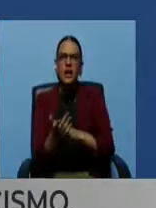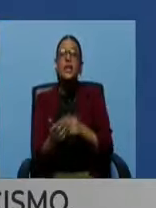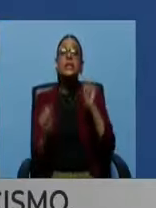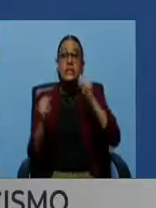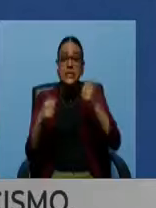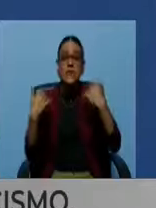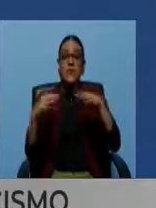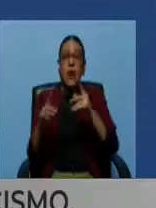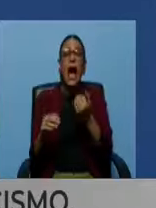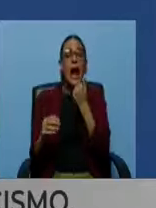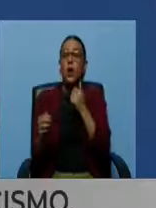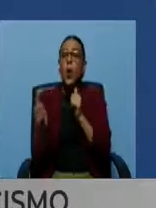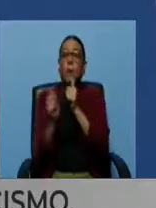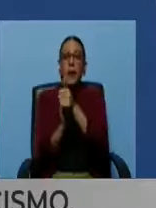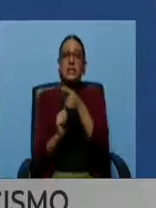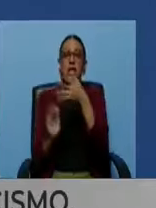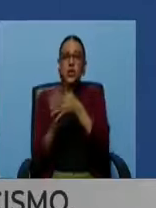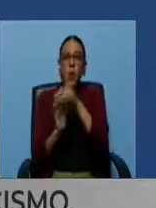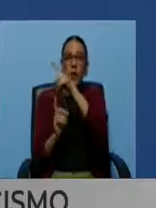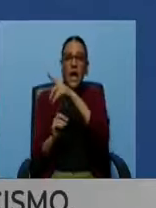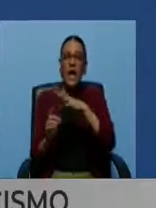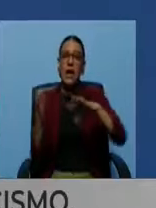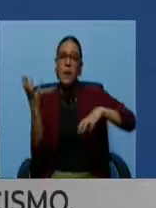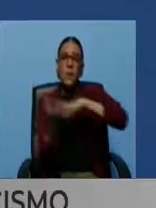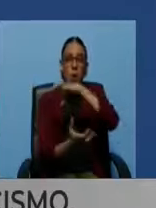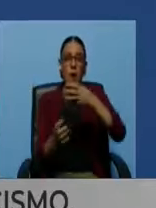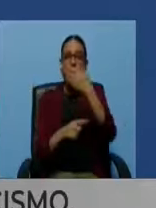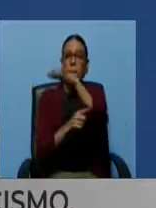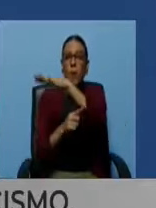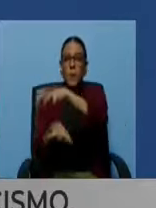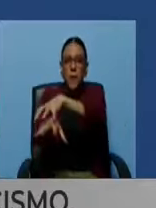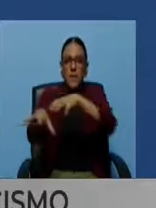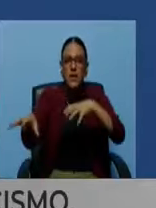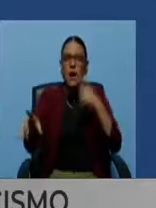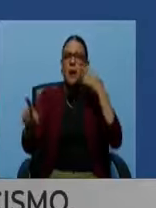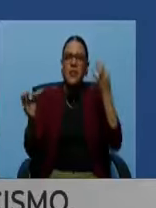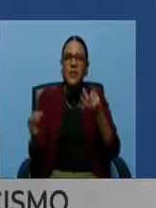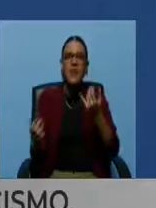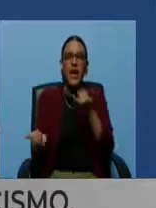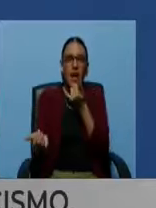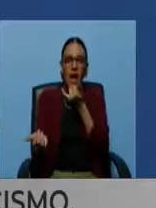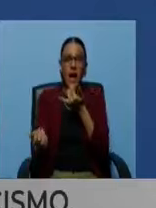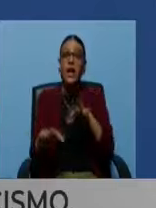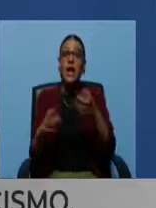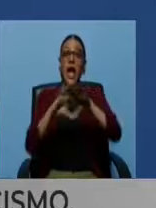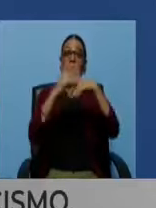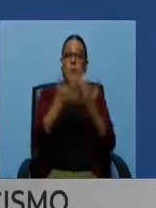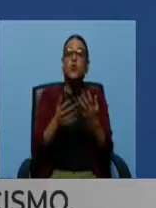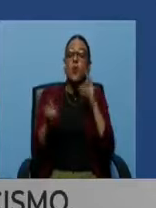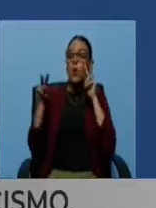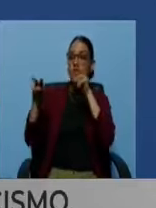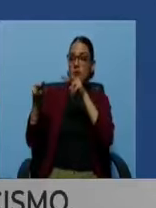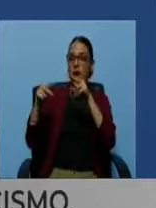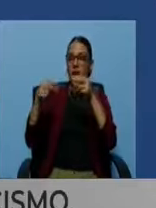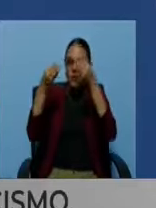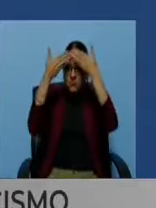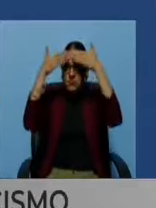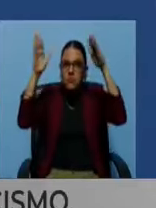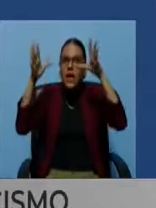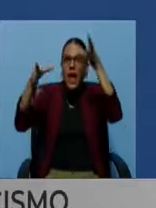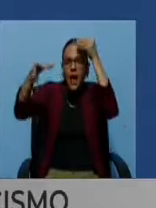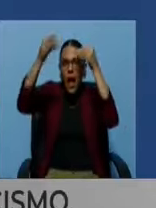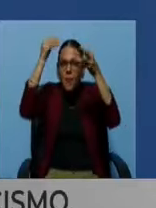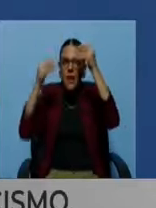ha servido esta tragedia genocida, es para que el mundo vea y entienda de qué se trata el